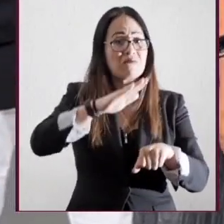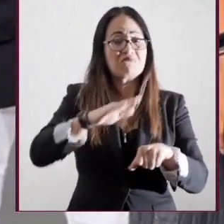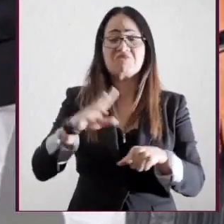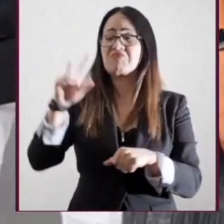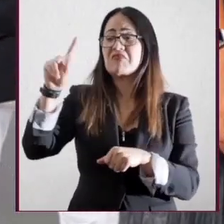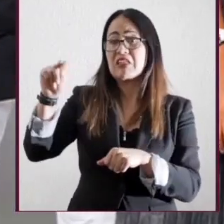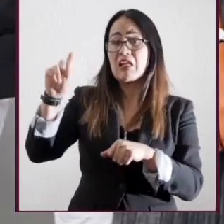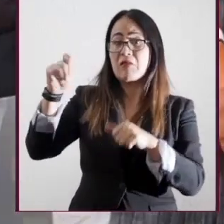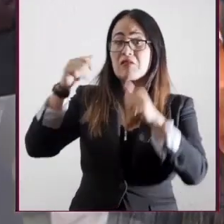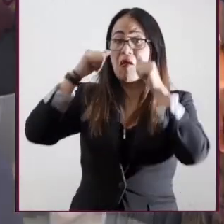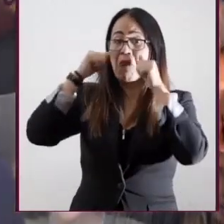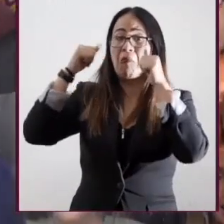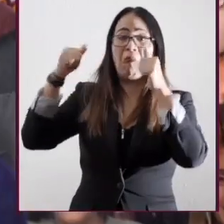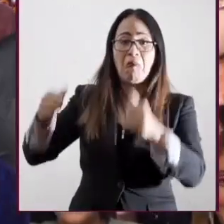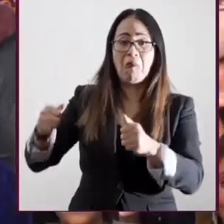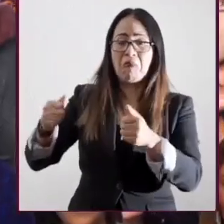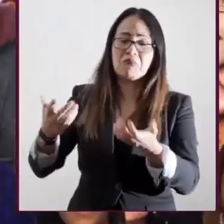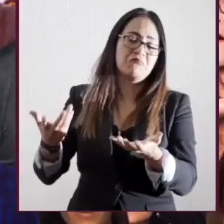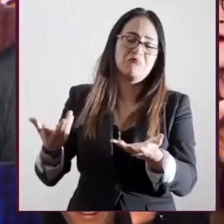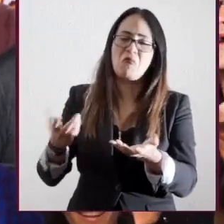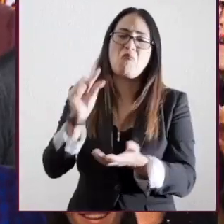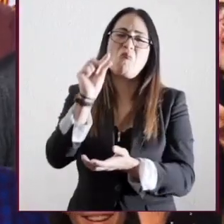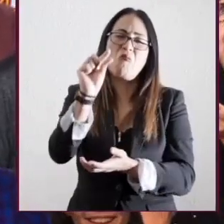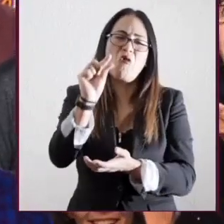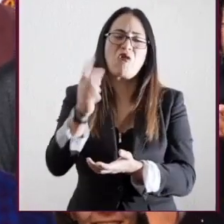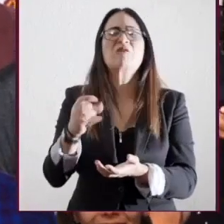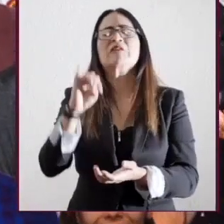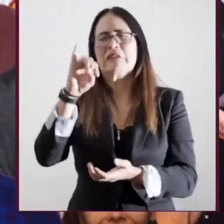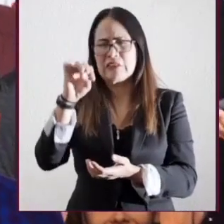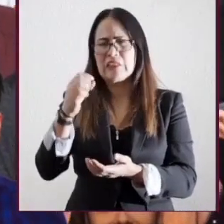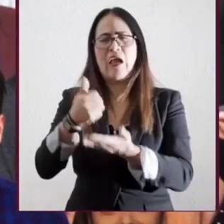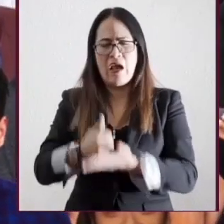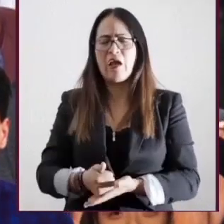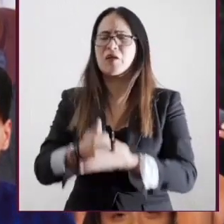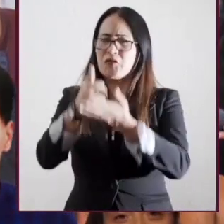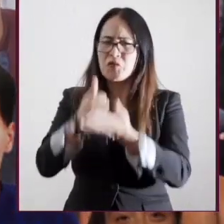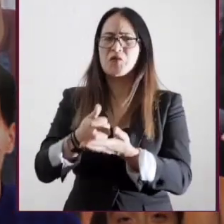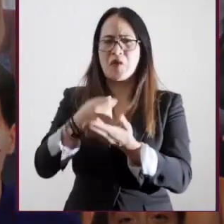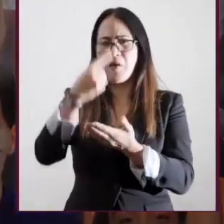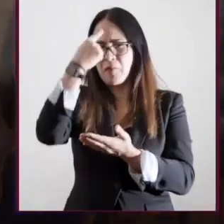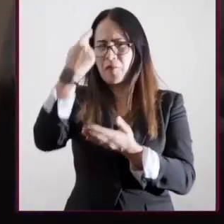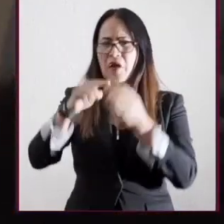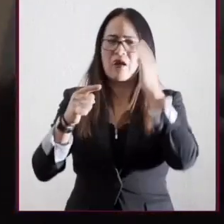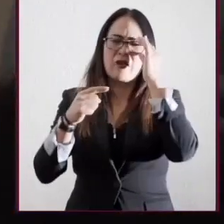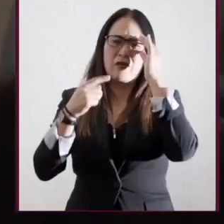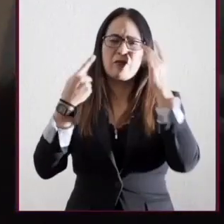otras plataformas, a otros medios de comunicación. En este sentido, creo que la televisión